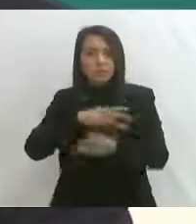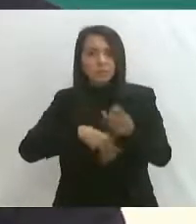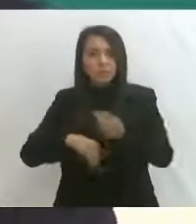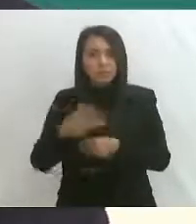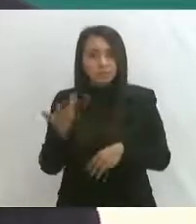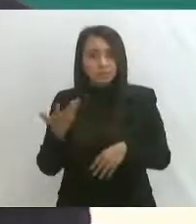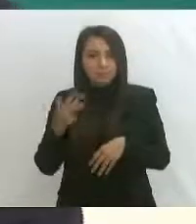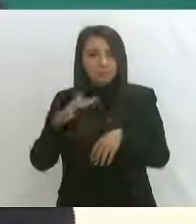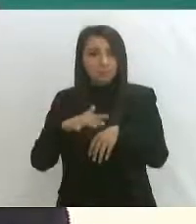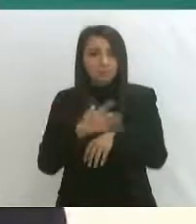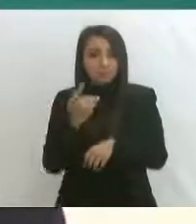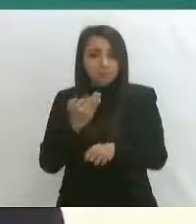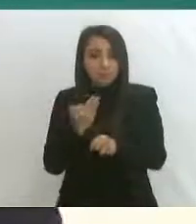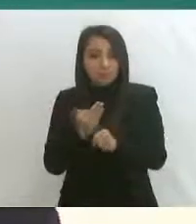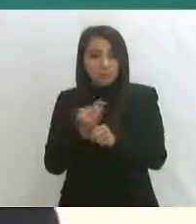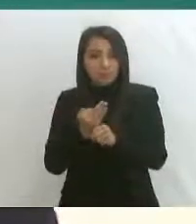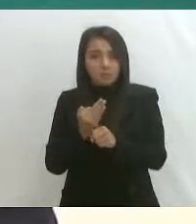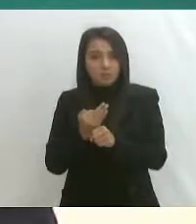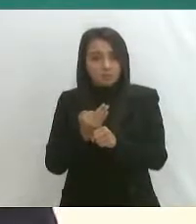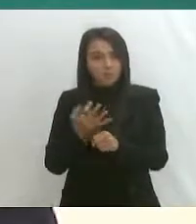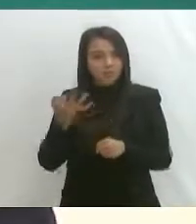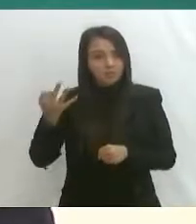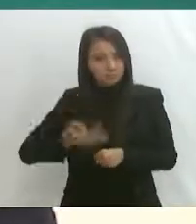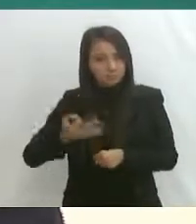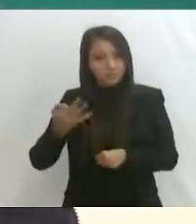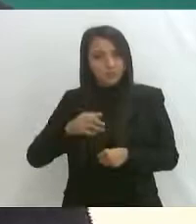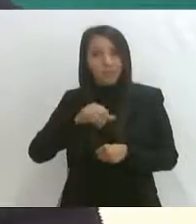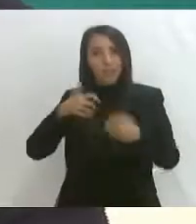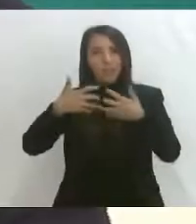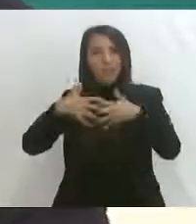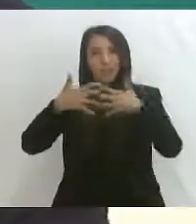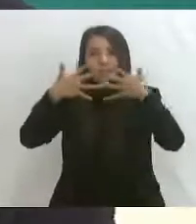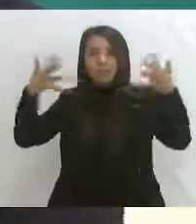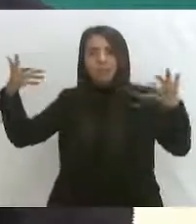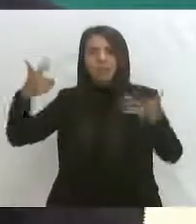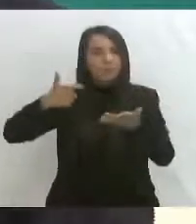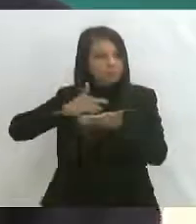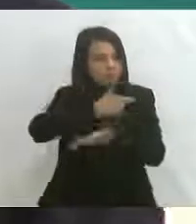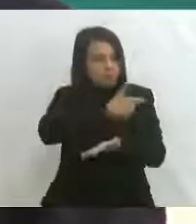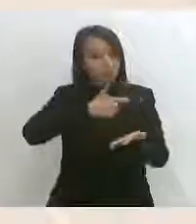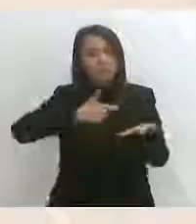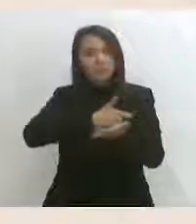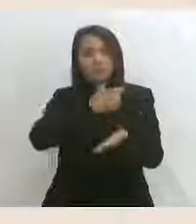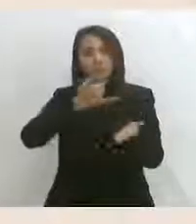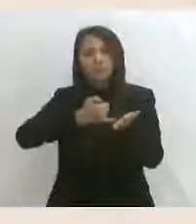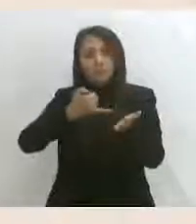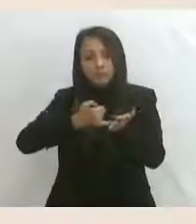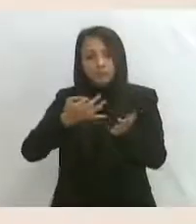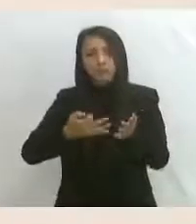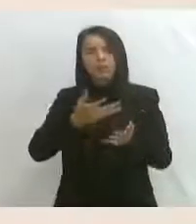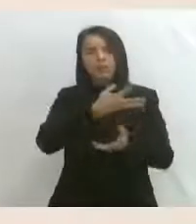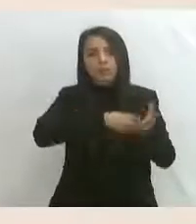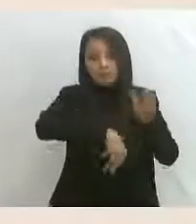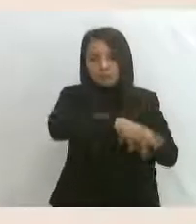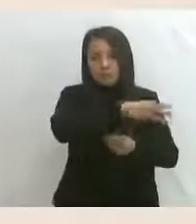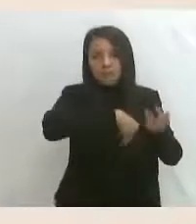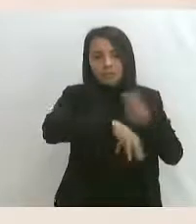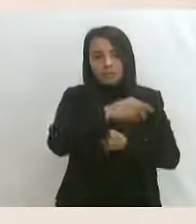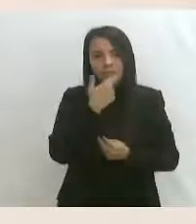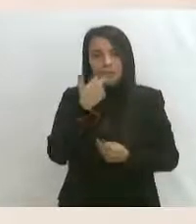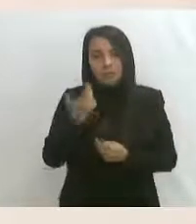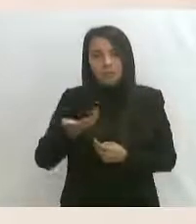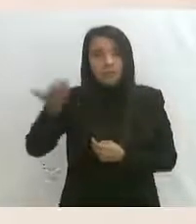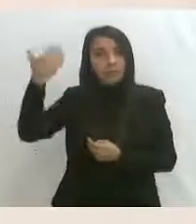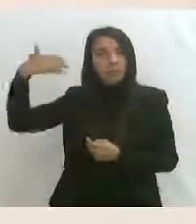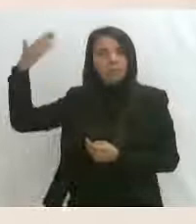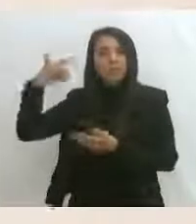porque ahora están pagando los que antes no pagaban los impuestos.